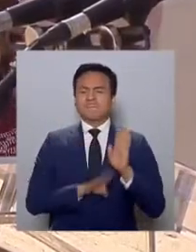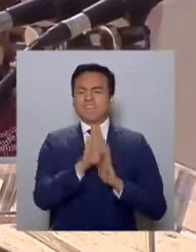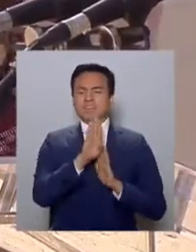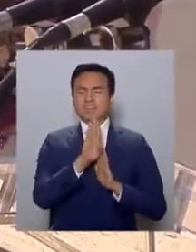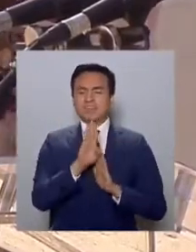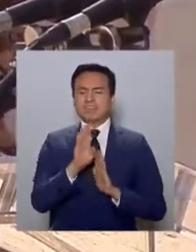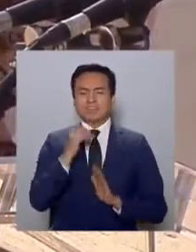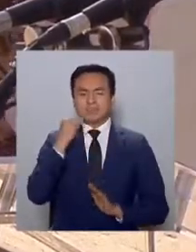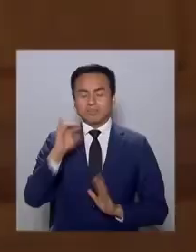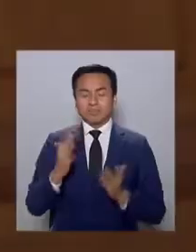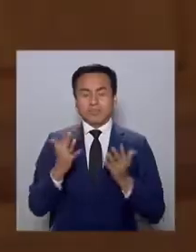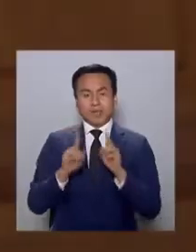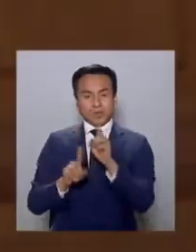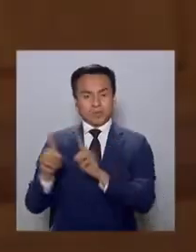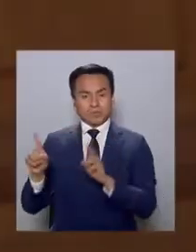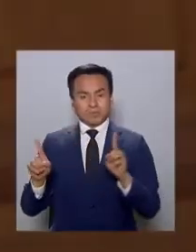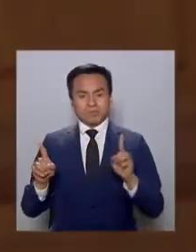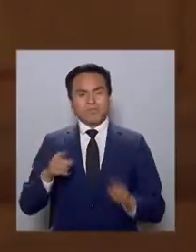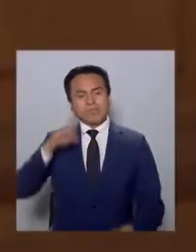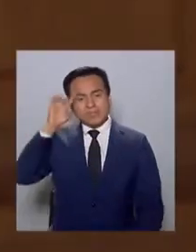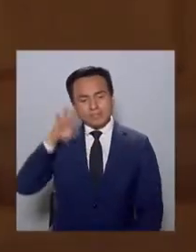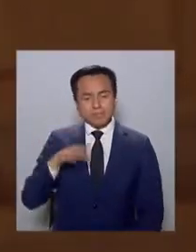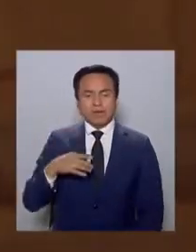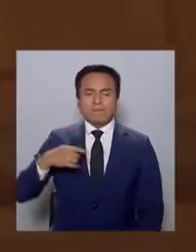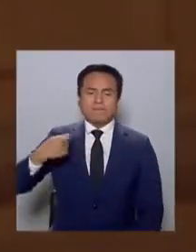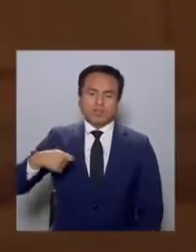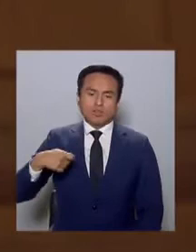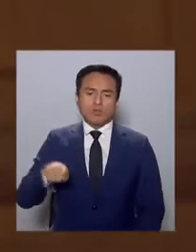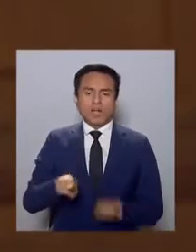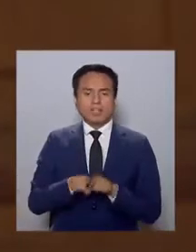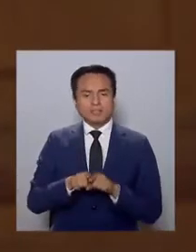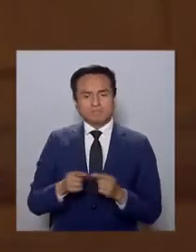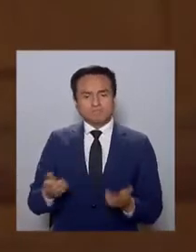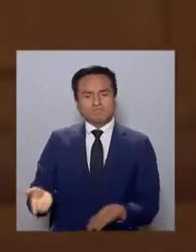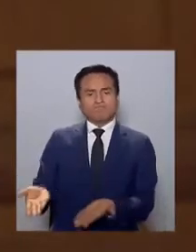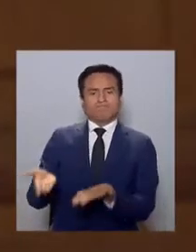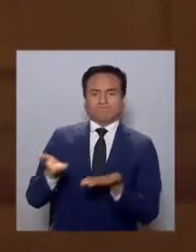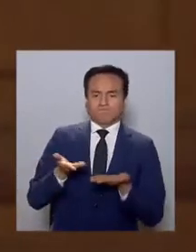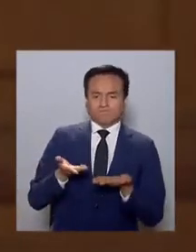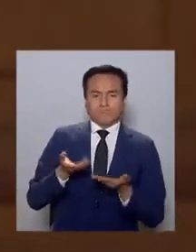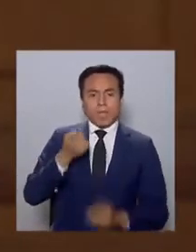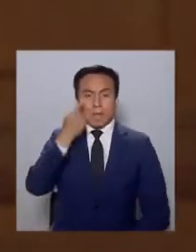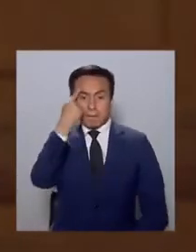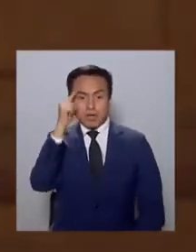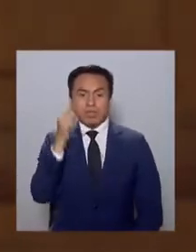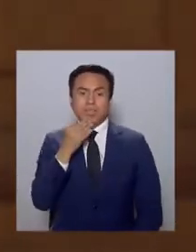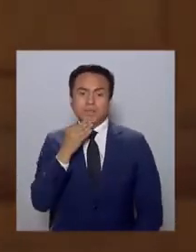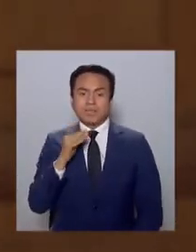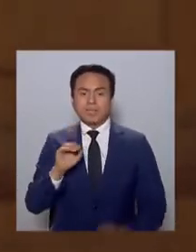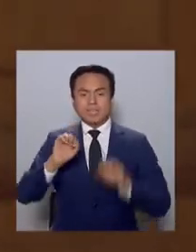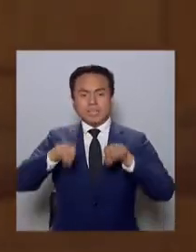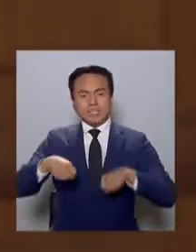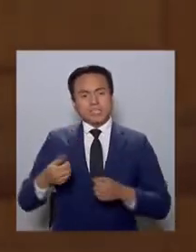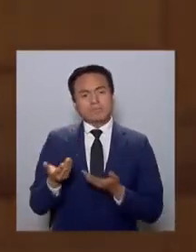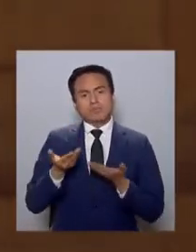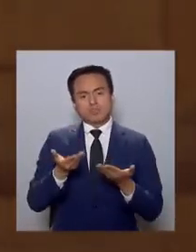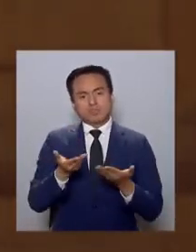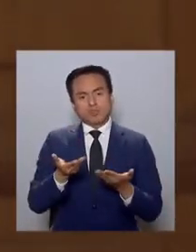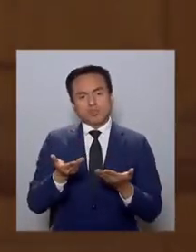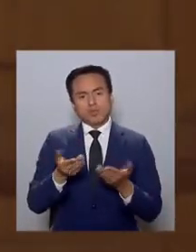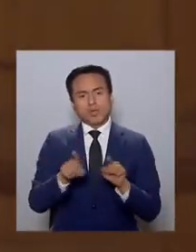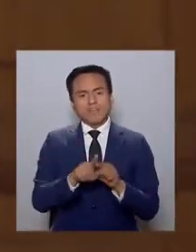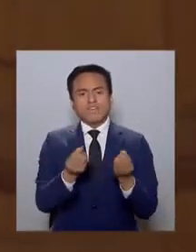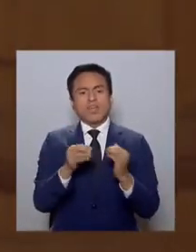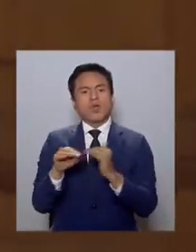realizados. Sepan que valoro mucho su arrojo, pero por sobre todo su disposición a poner